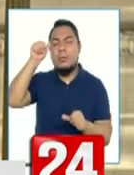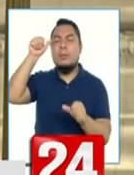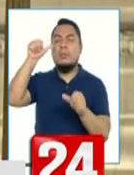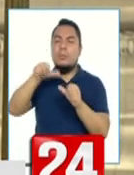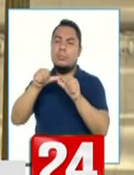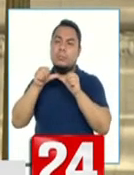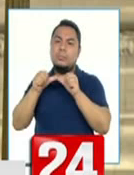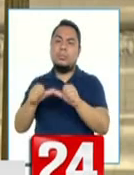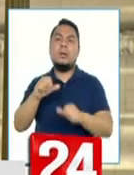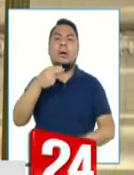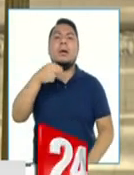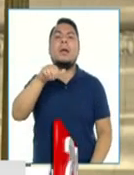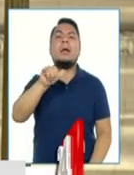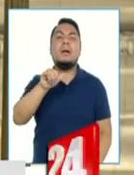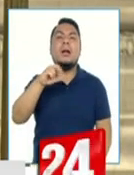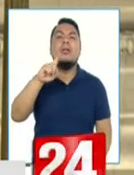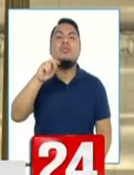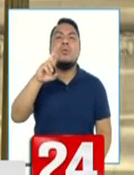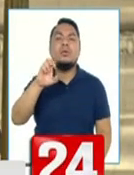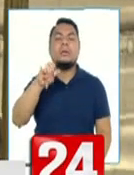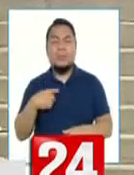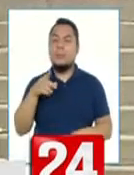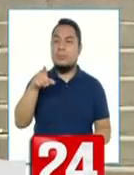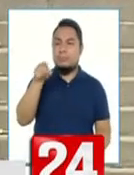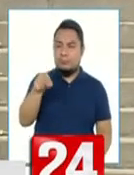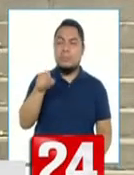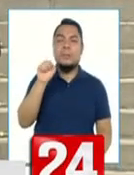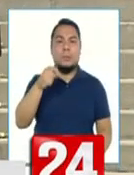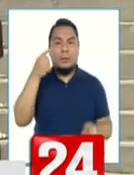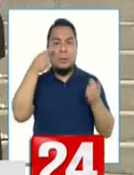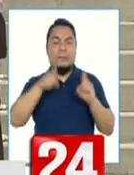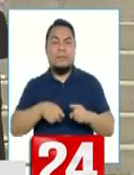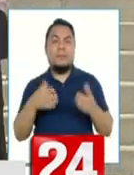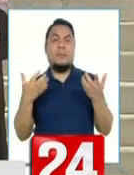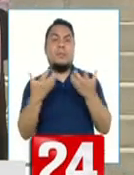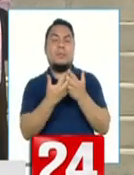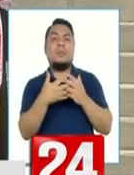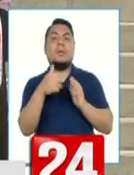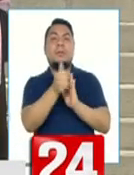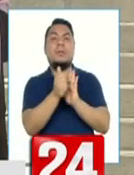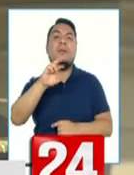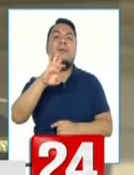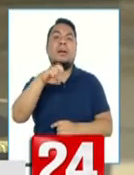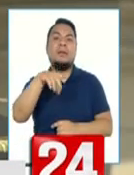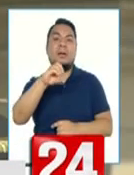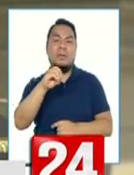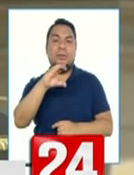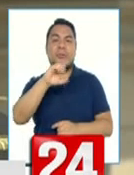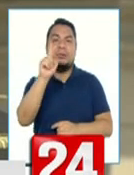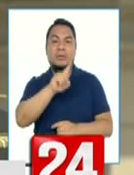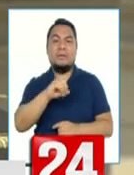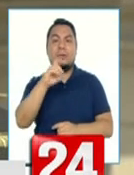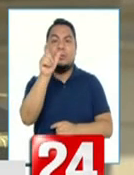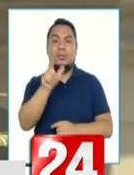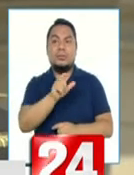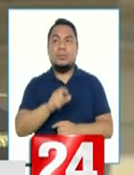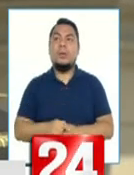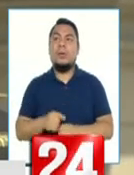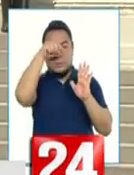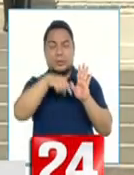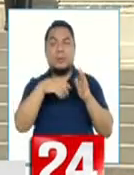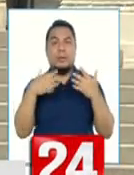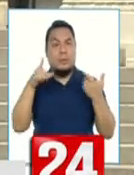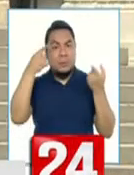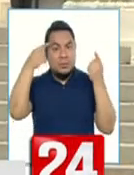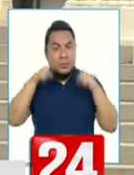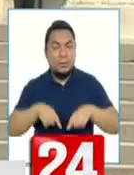de Haya de la Torre, sí, juro. En el Ministerio de Defensa juramentó el ex general del Ejército, Walter Chávez, en